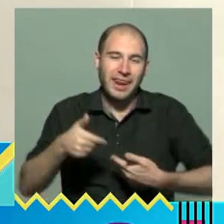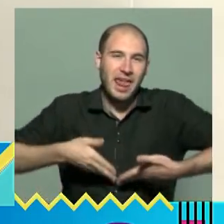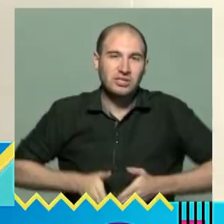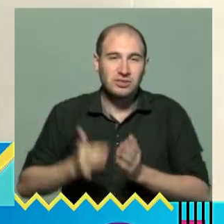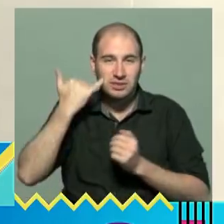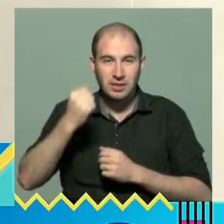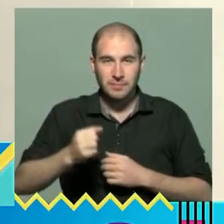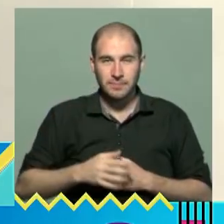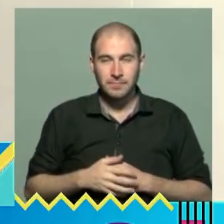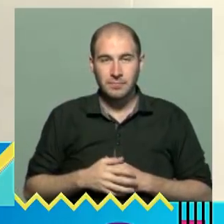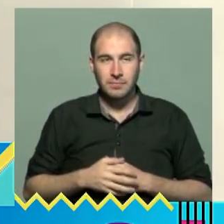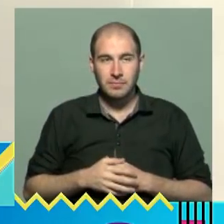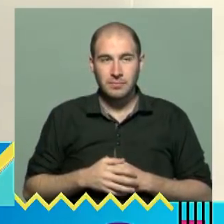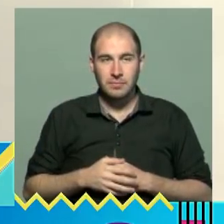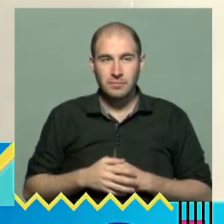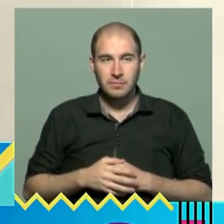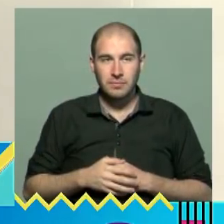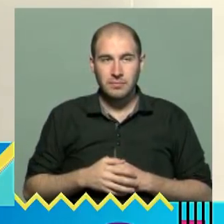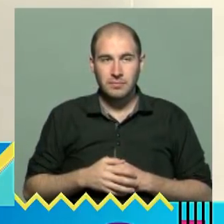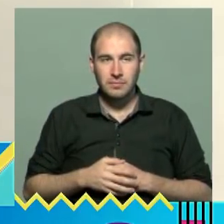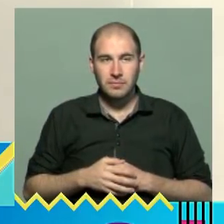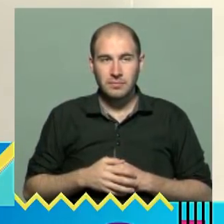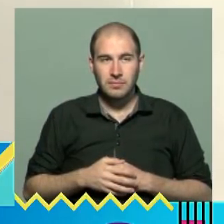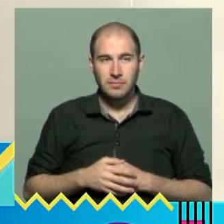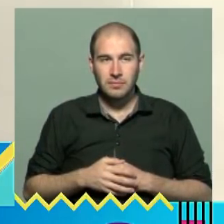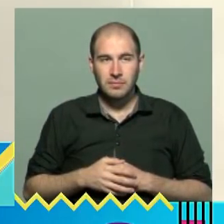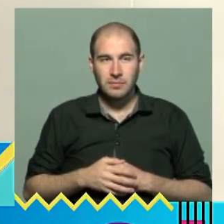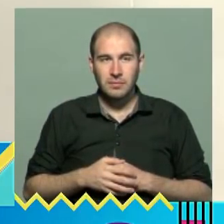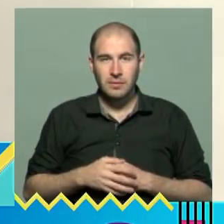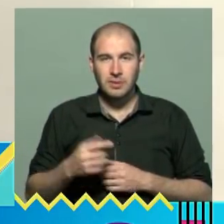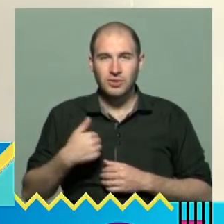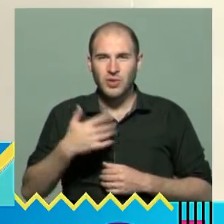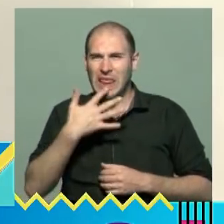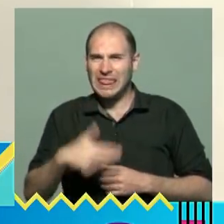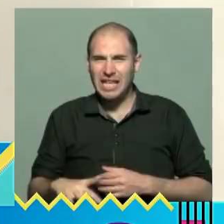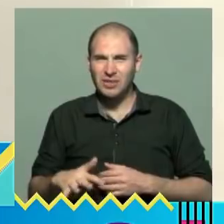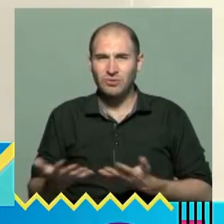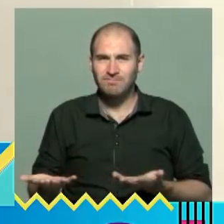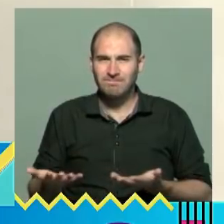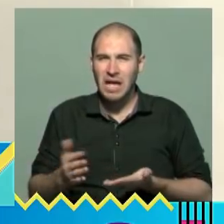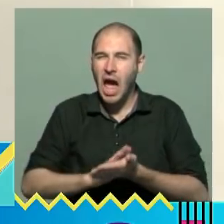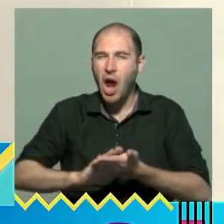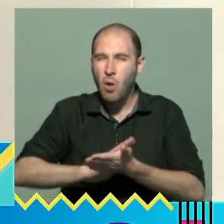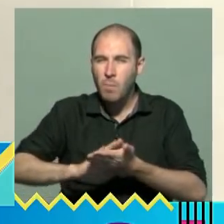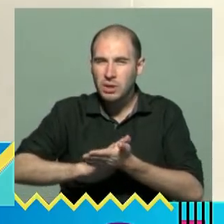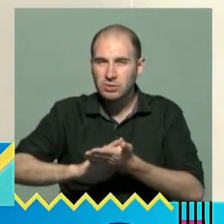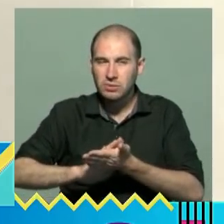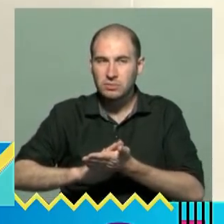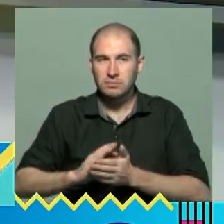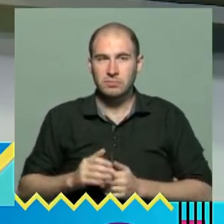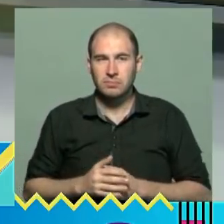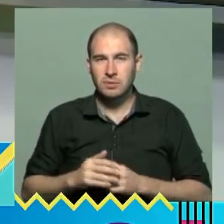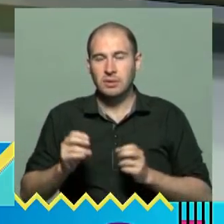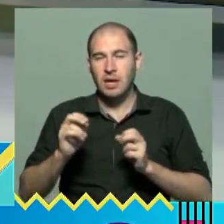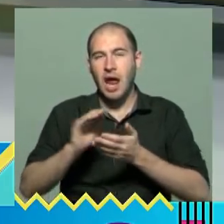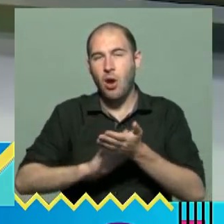nació, y por eso no me cuadra nunca los argumentos, digamos,